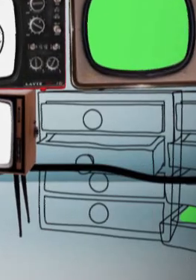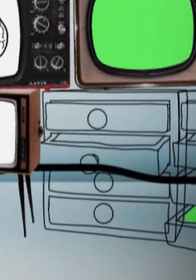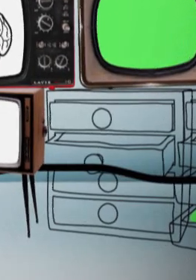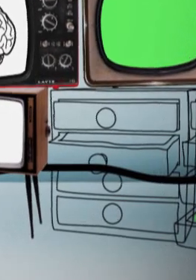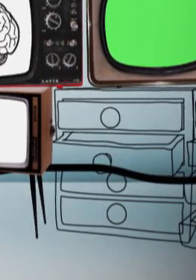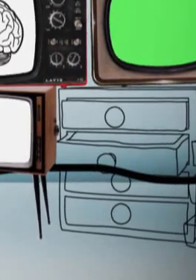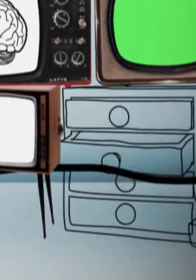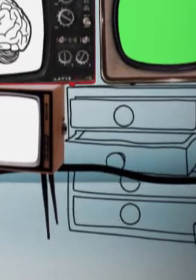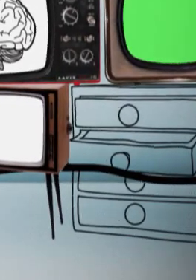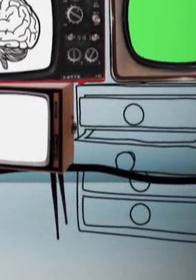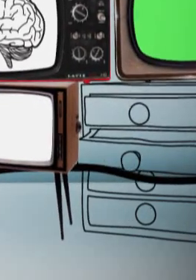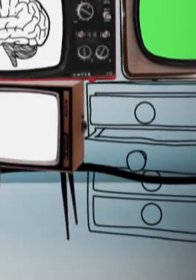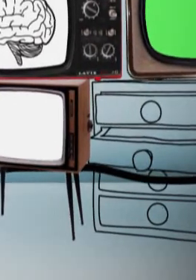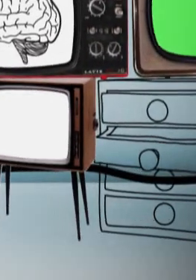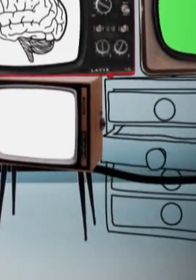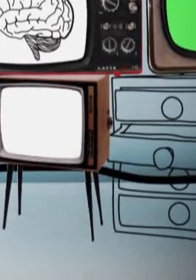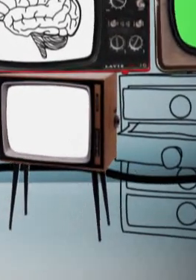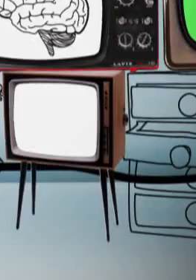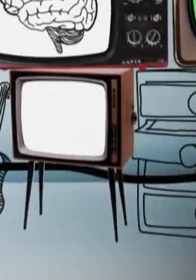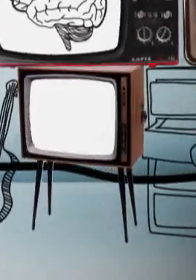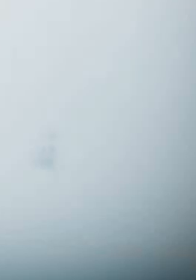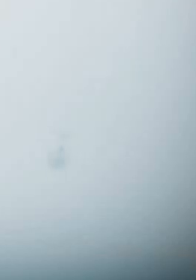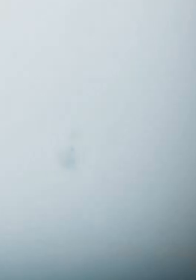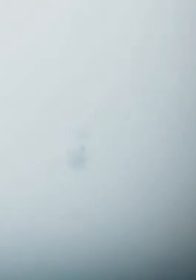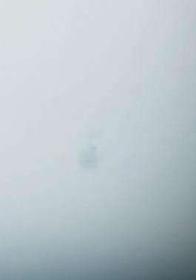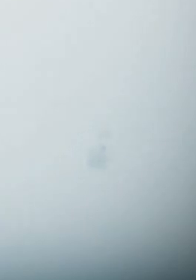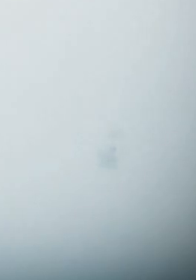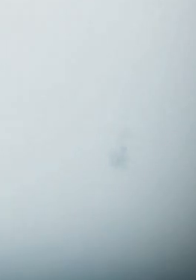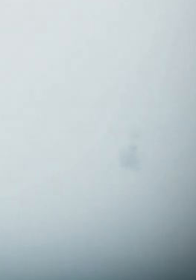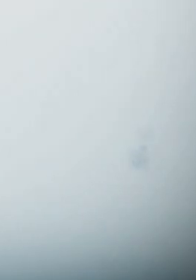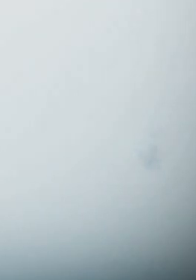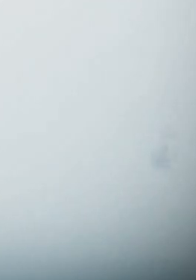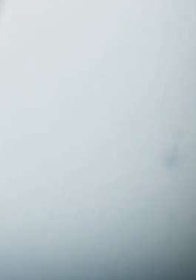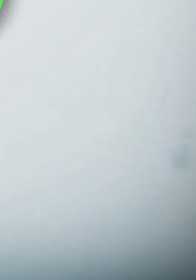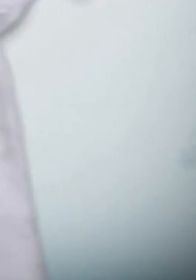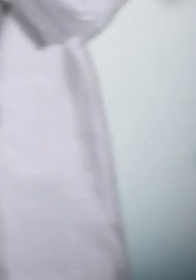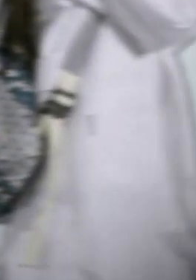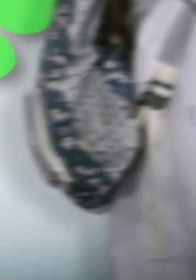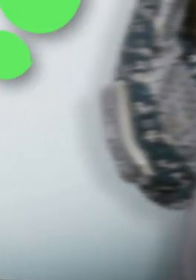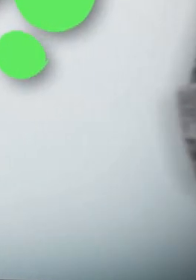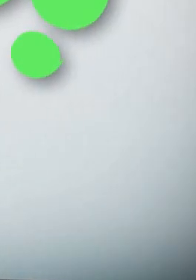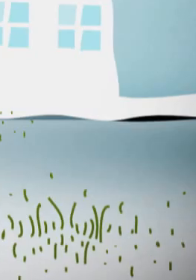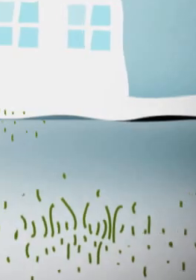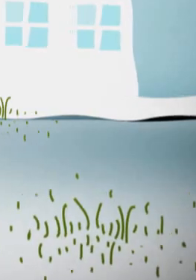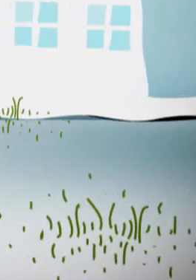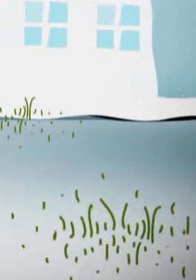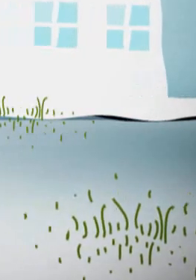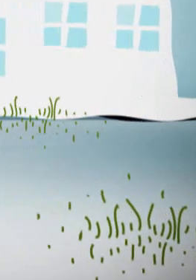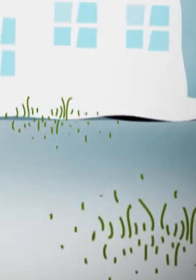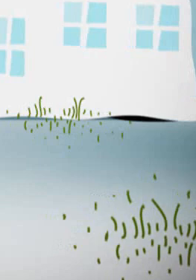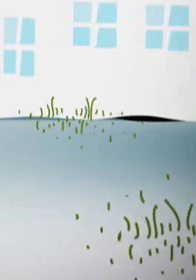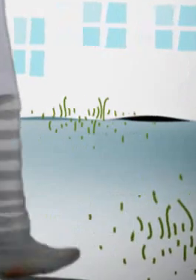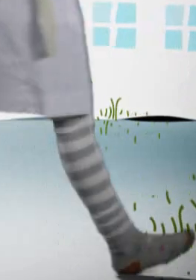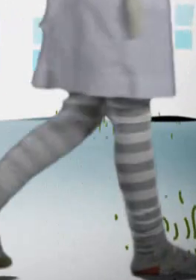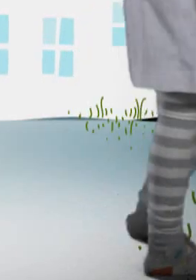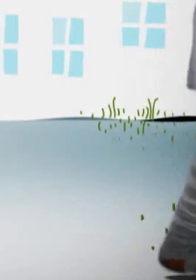porque mi mamá me deja llevar un alfajor de chocolate para el recreo. Tenemos música con la señorita Andrea. Y